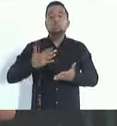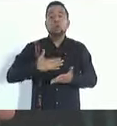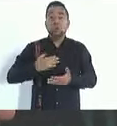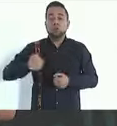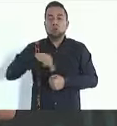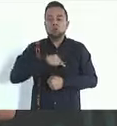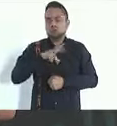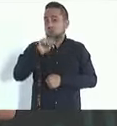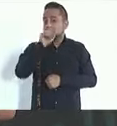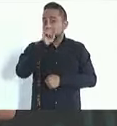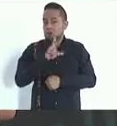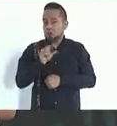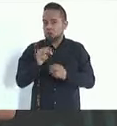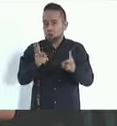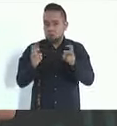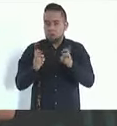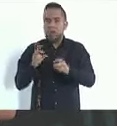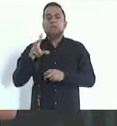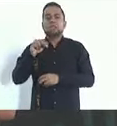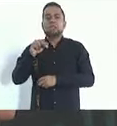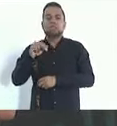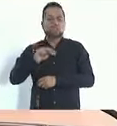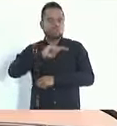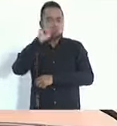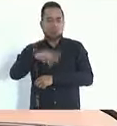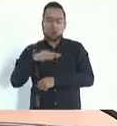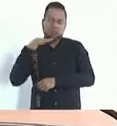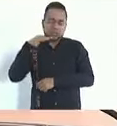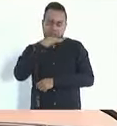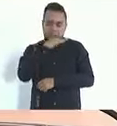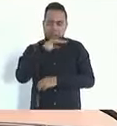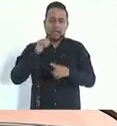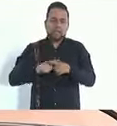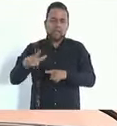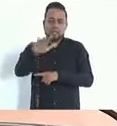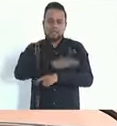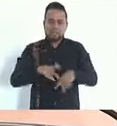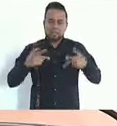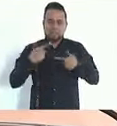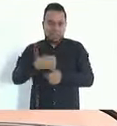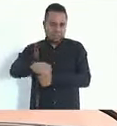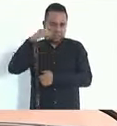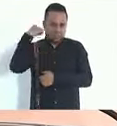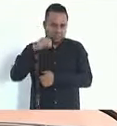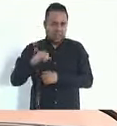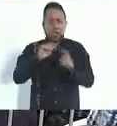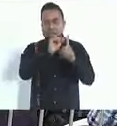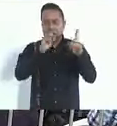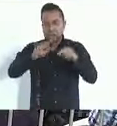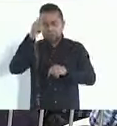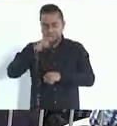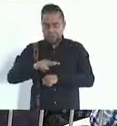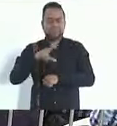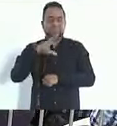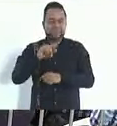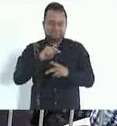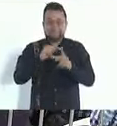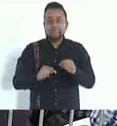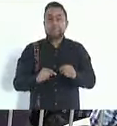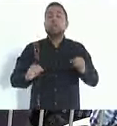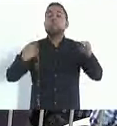no mentimos, no robamos y nunca vamos a traicionar al pueblo de Oaxaca ni al pueblo de México. ¡Que